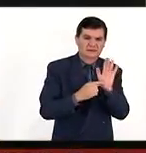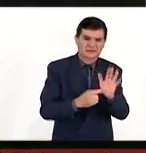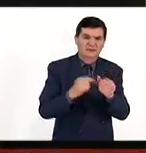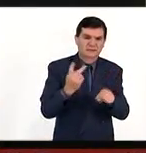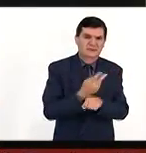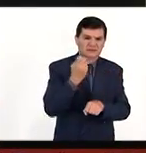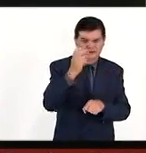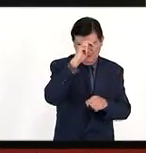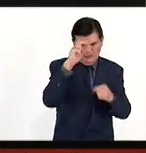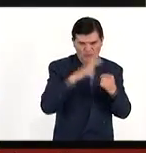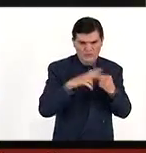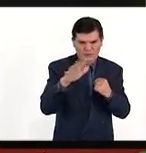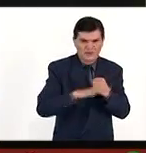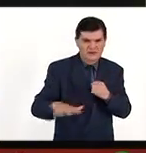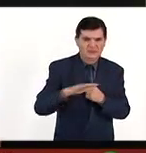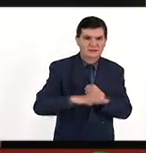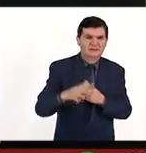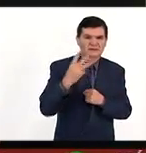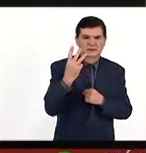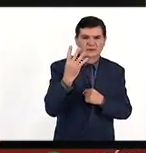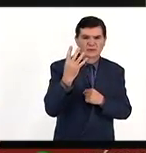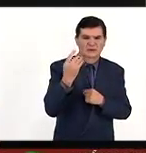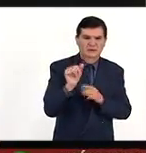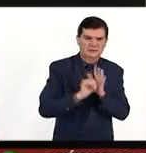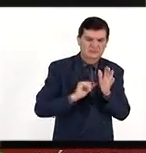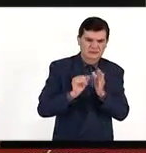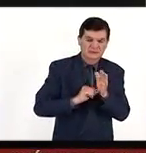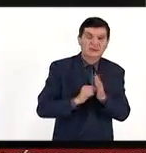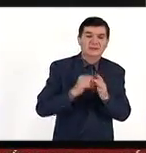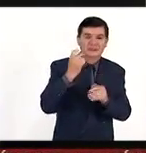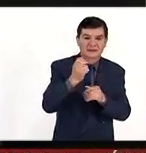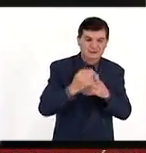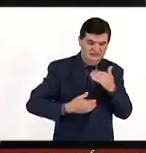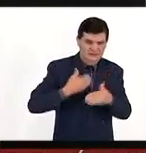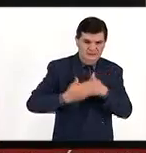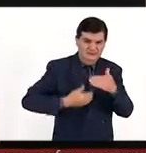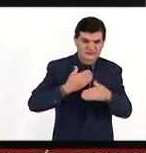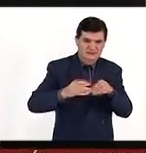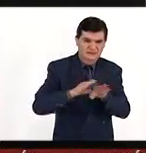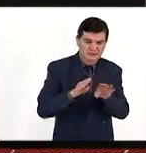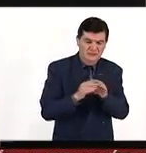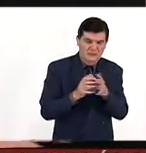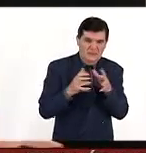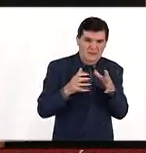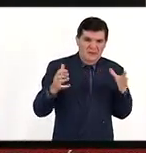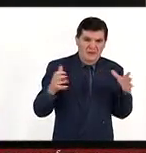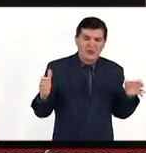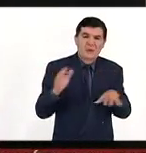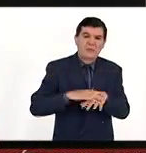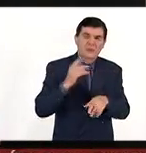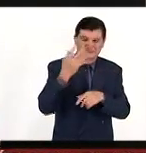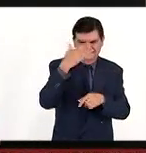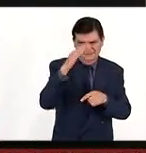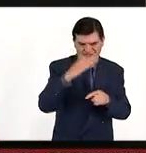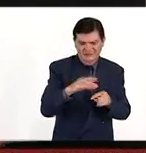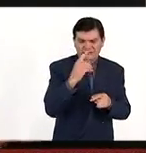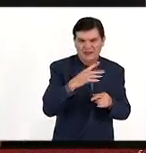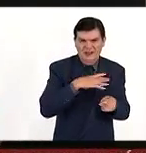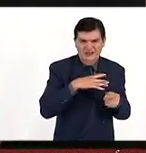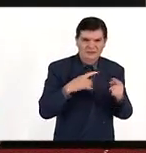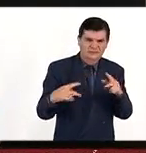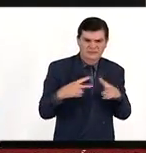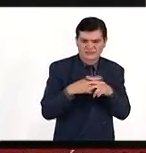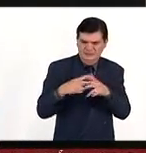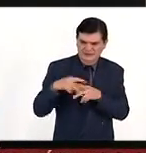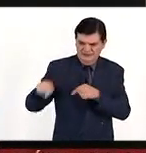está pasando en europa desde los últimos 34 meses pero este proceso se ha venido incrementando gracias a lo que ya se ha comentado no hay varios